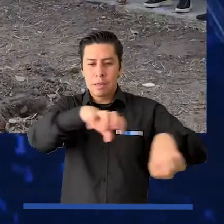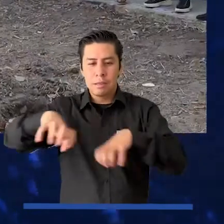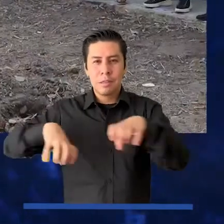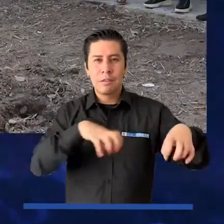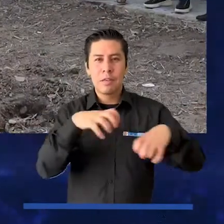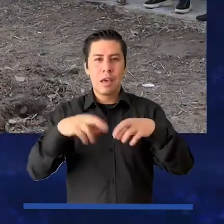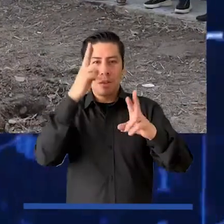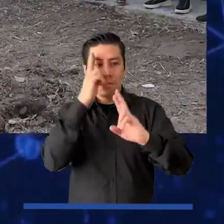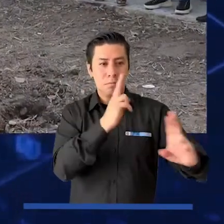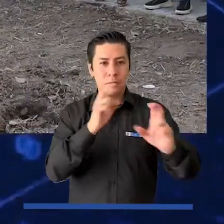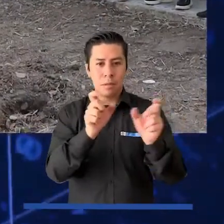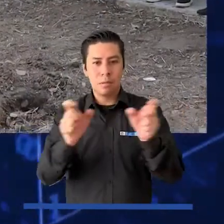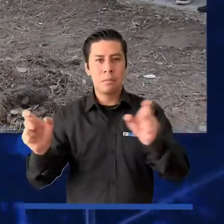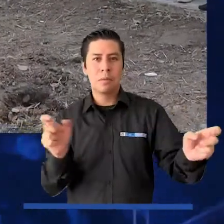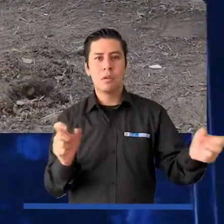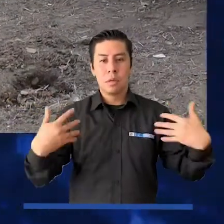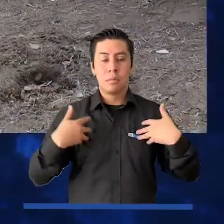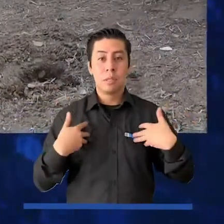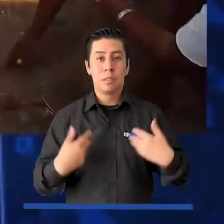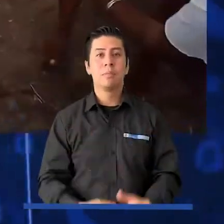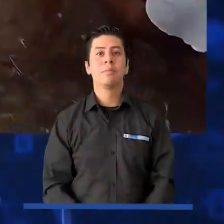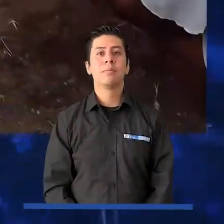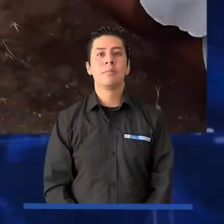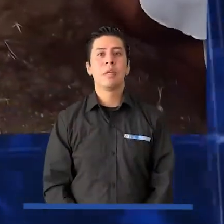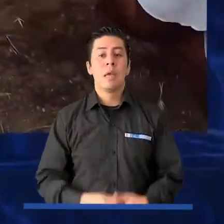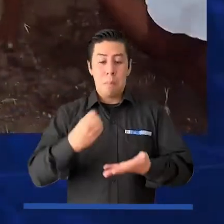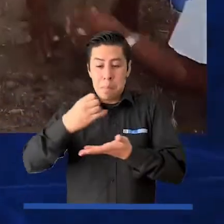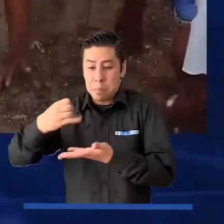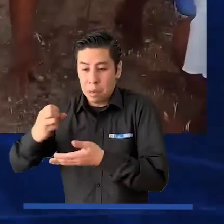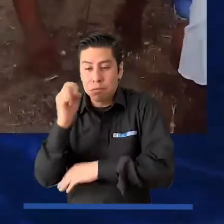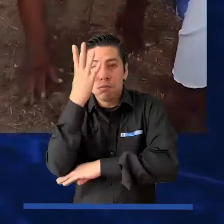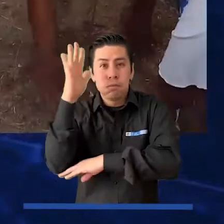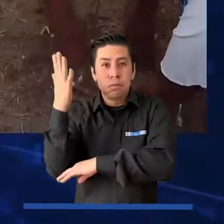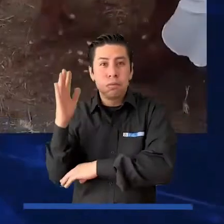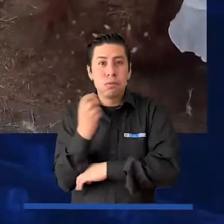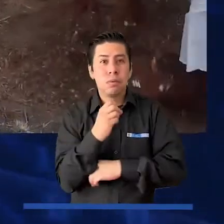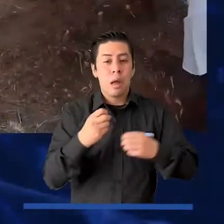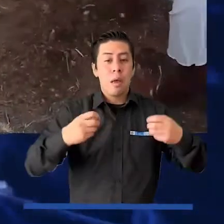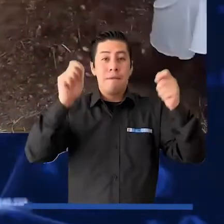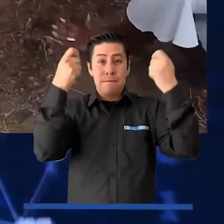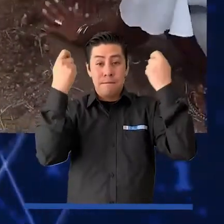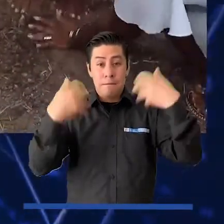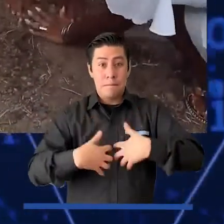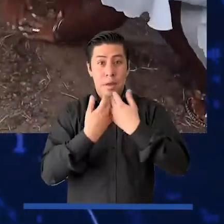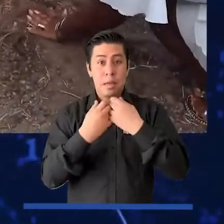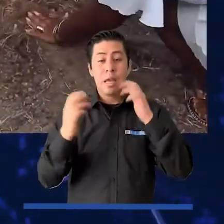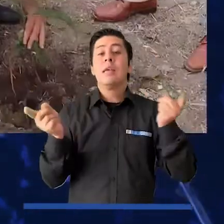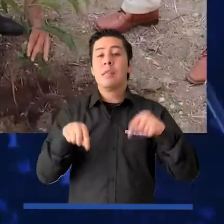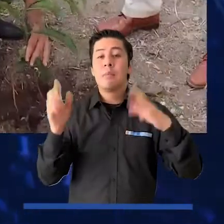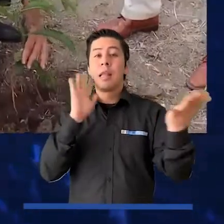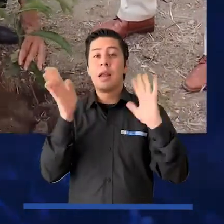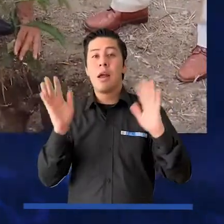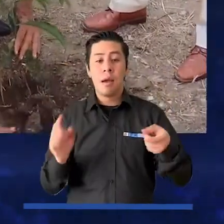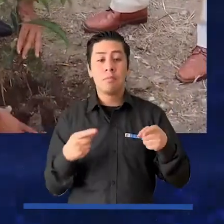dio inicio a todas las actividades de conmemoración del Día Nacional de la Memoria Histórica. Siembra de árboles, feria empresarial